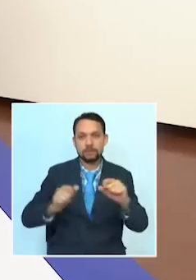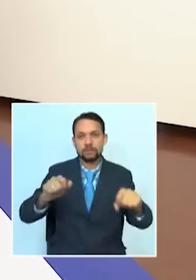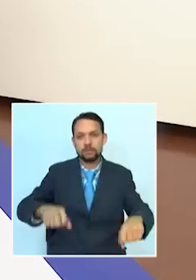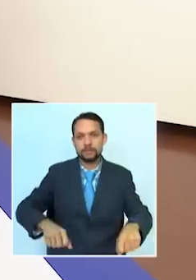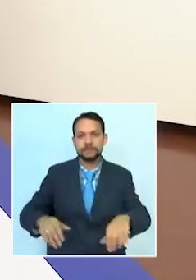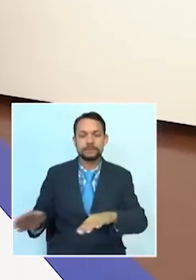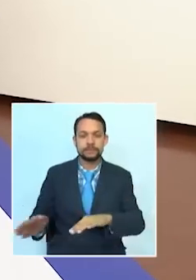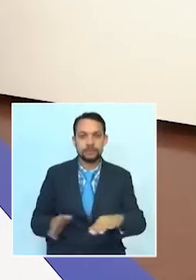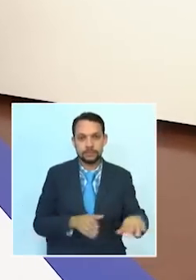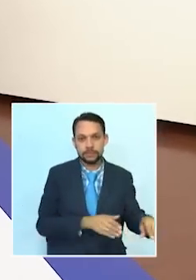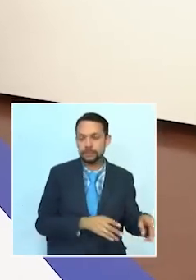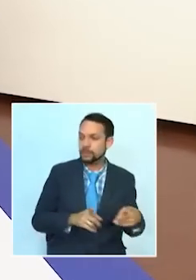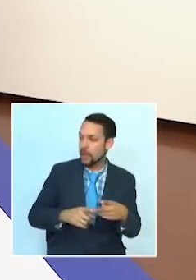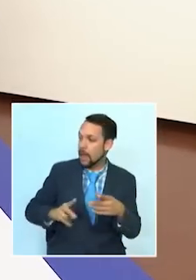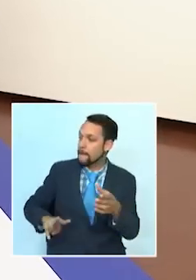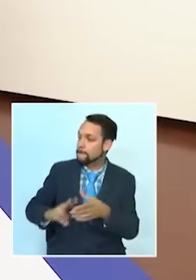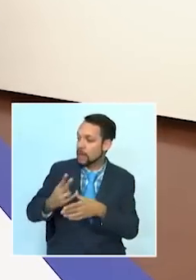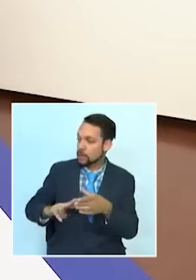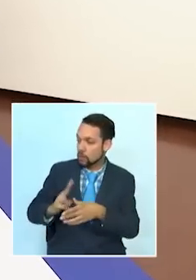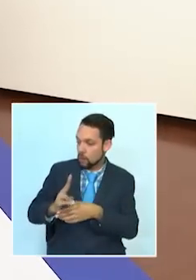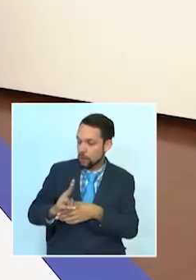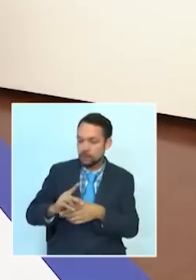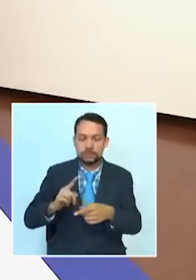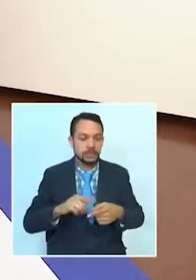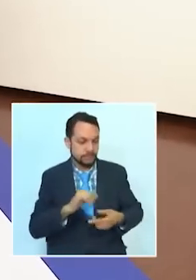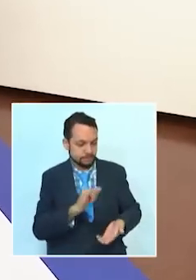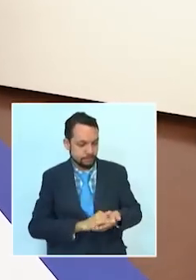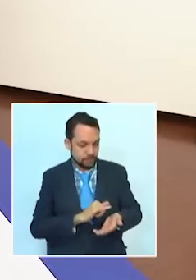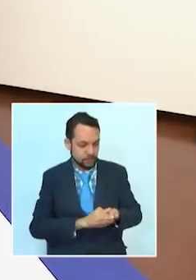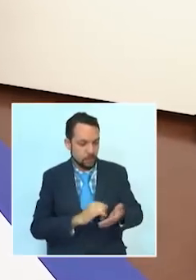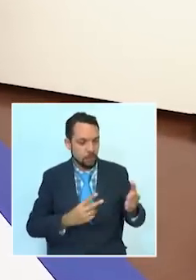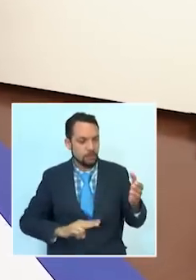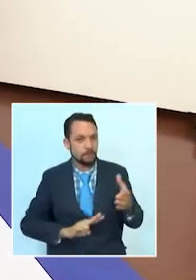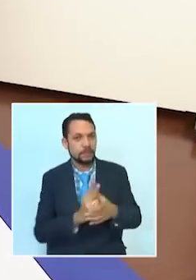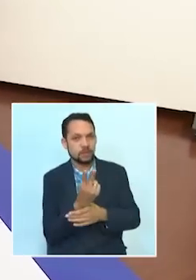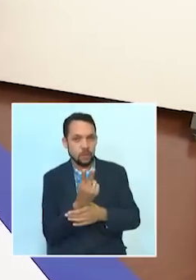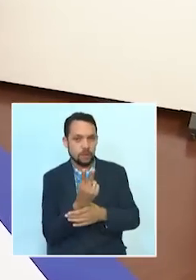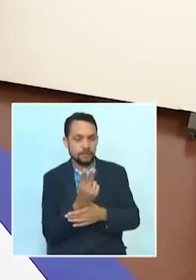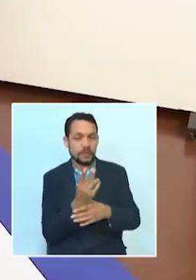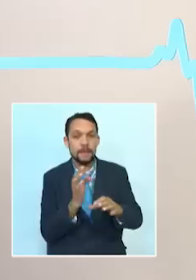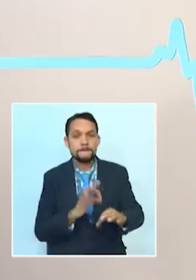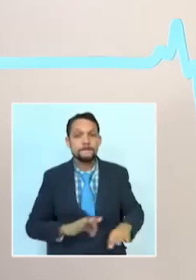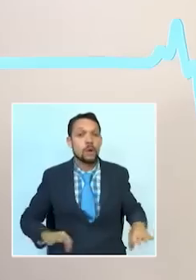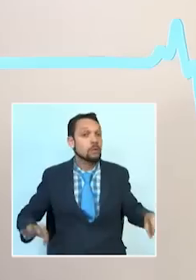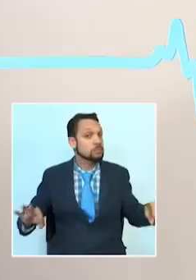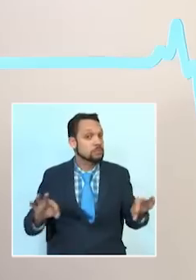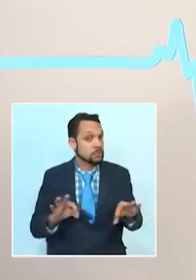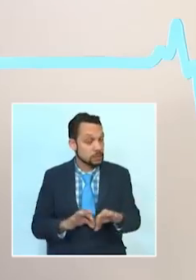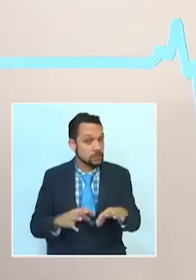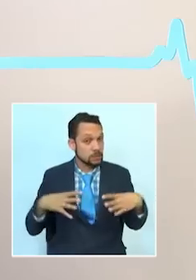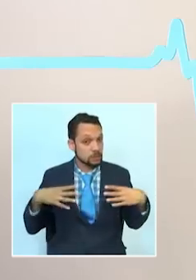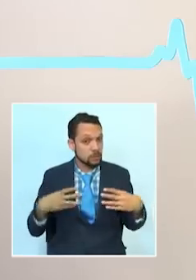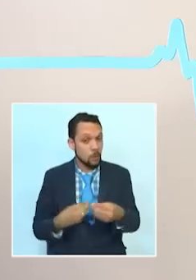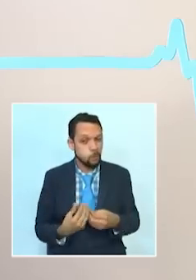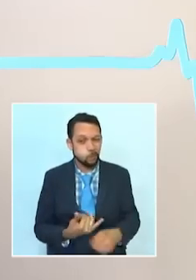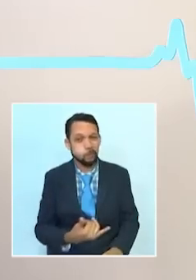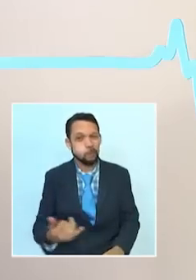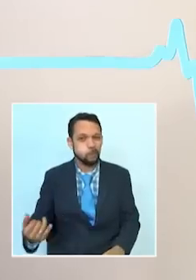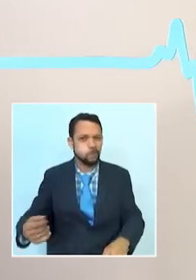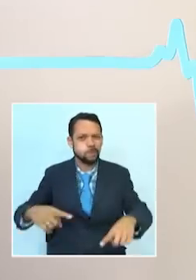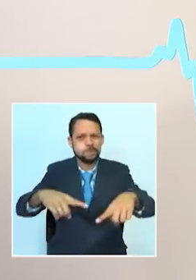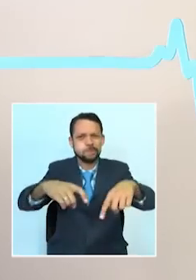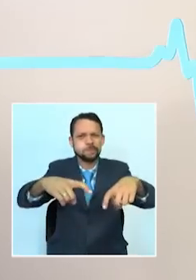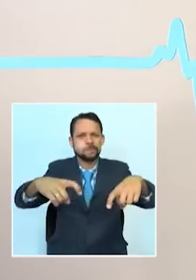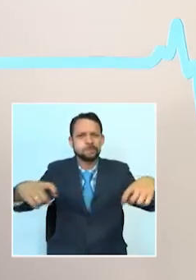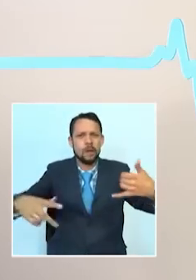y las verduras Ah y las verduras bueno para el Eso sí es muy importante nosotros vivimos en el trópico y en el trópico